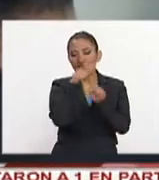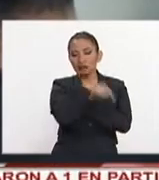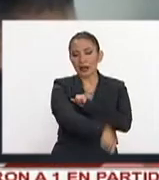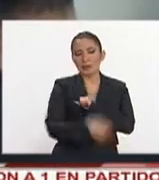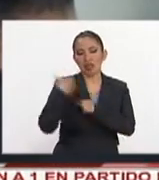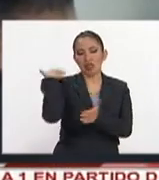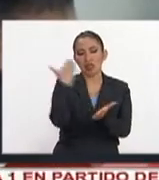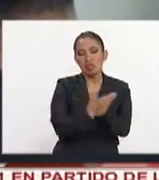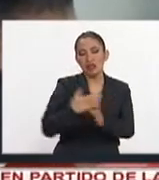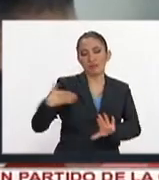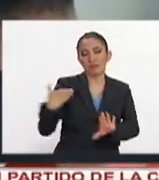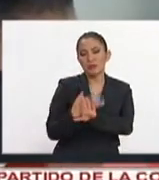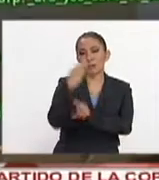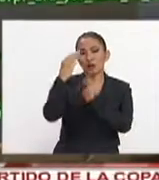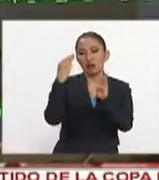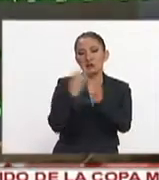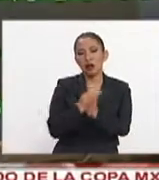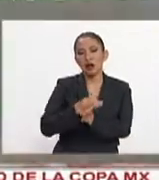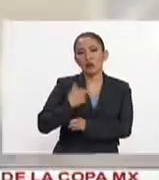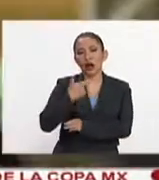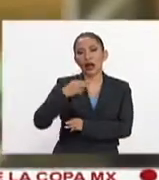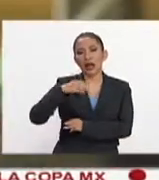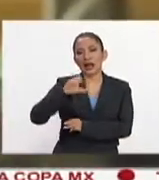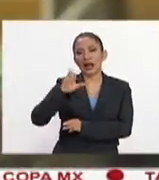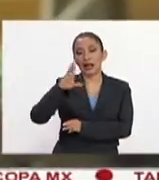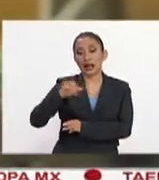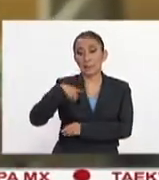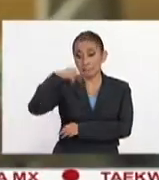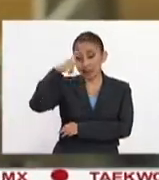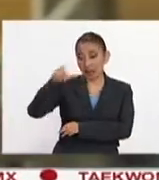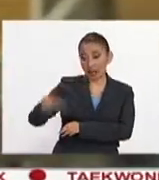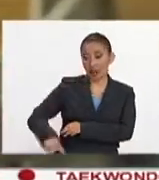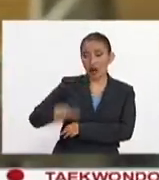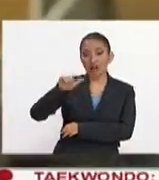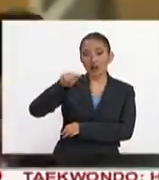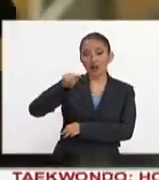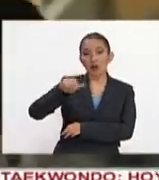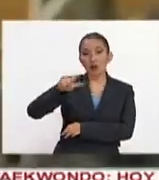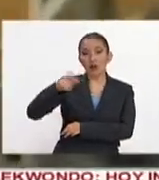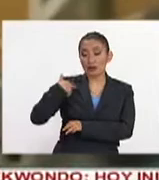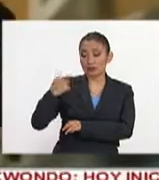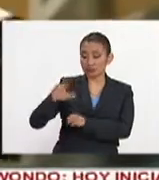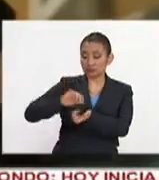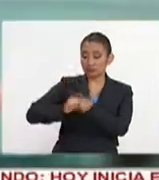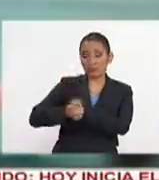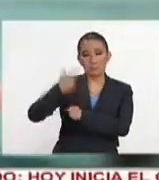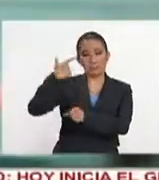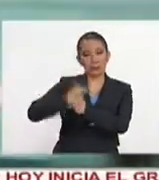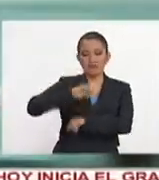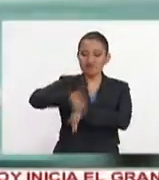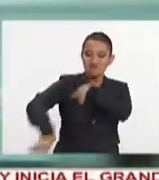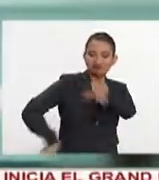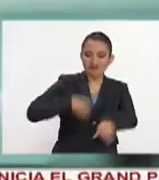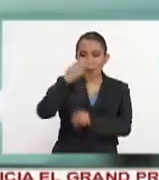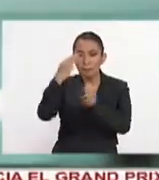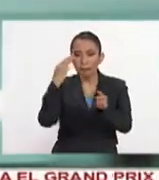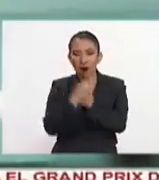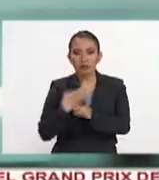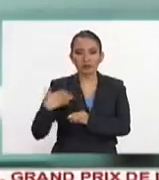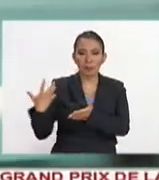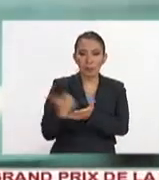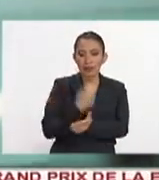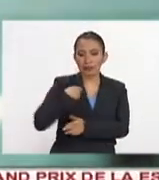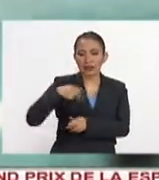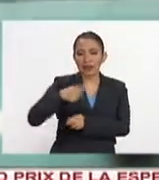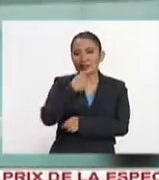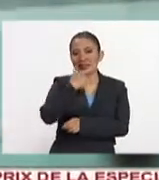de frenar el ataque mundial del Guanacri. El mexicano Antonio Argüelles se convirtió en el 7º nadador en el mundo en completar el